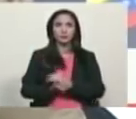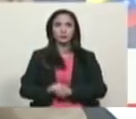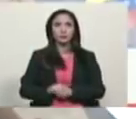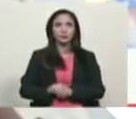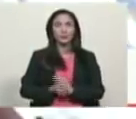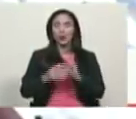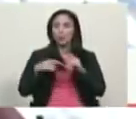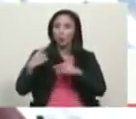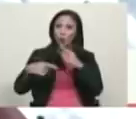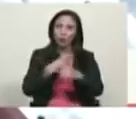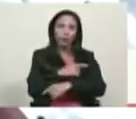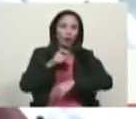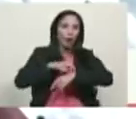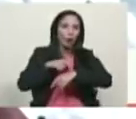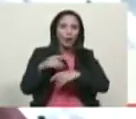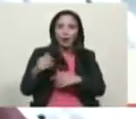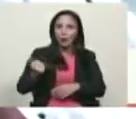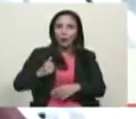Todos los días a toda hora.